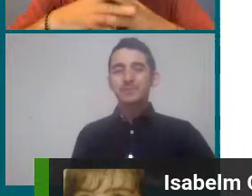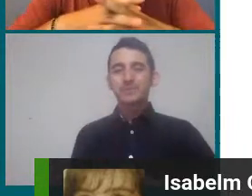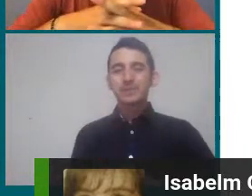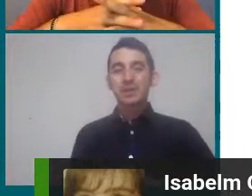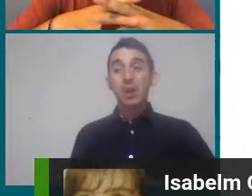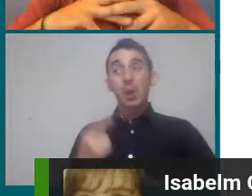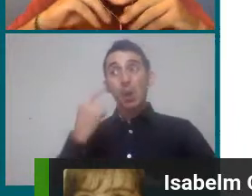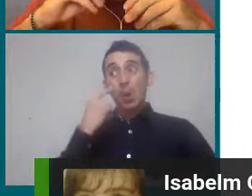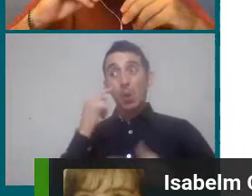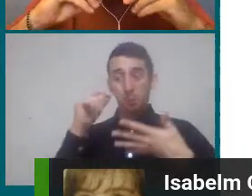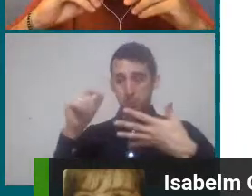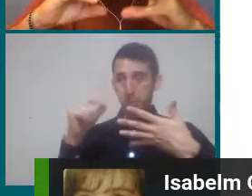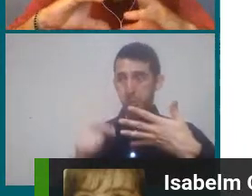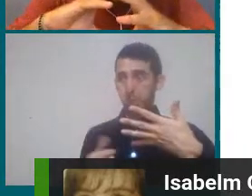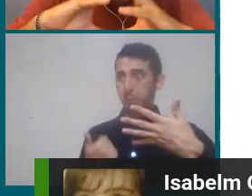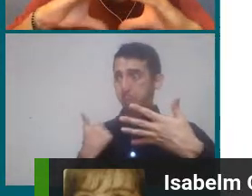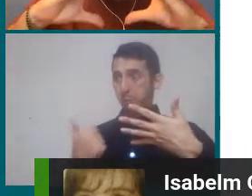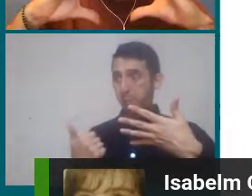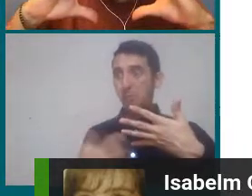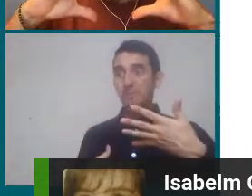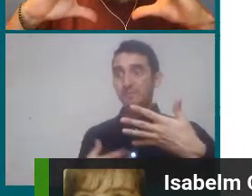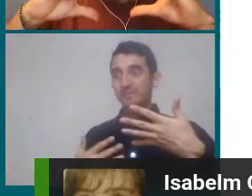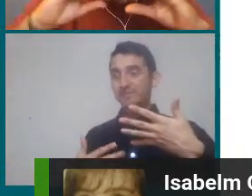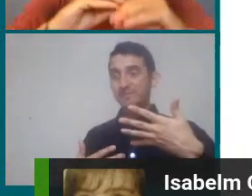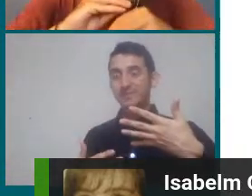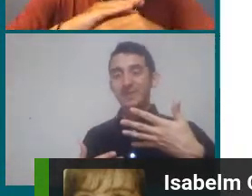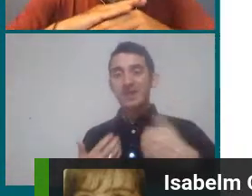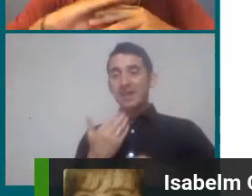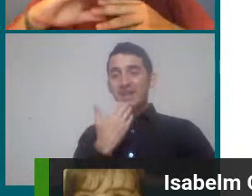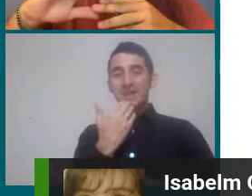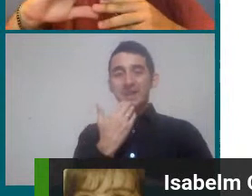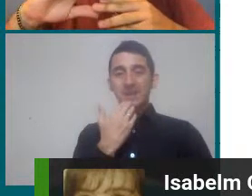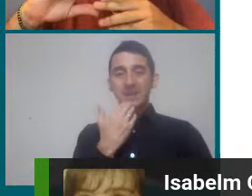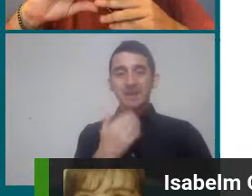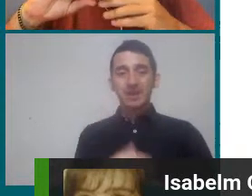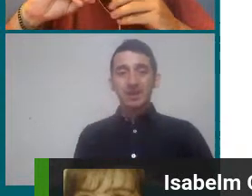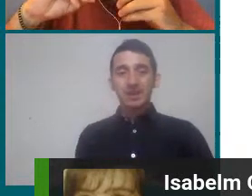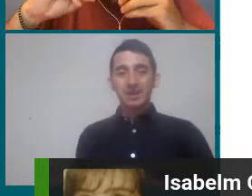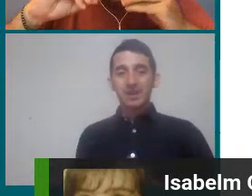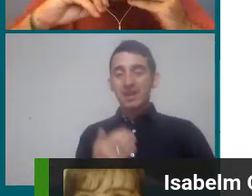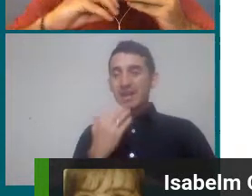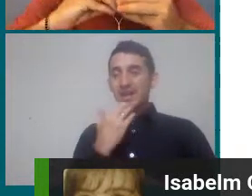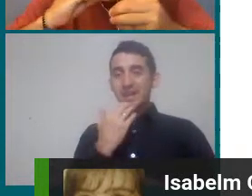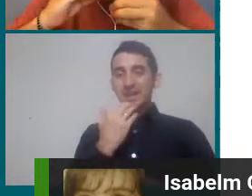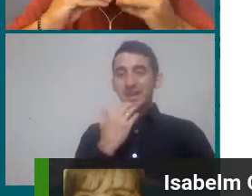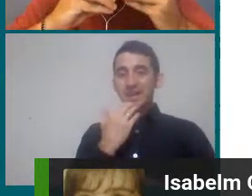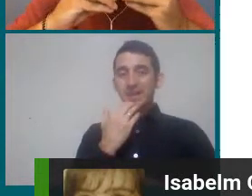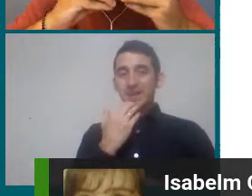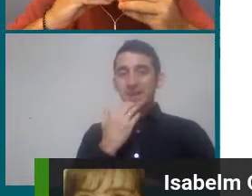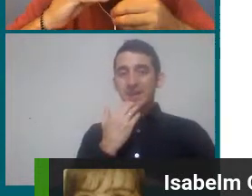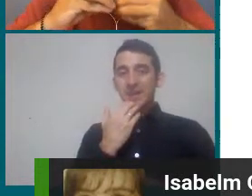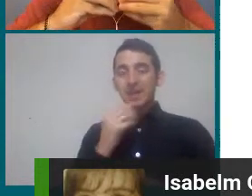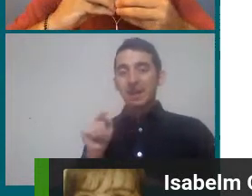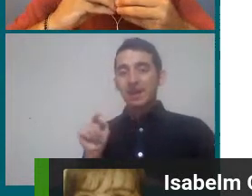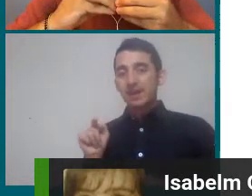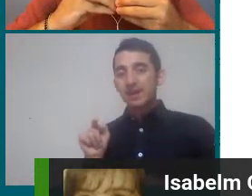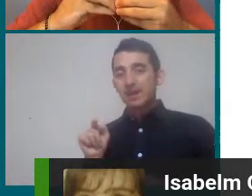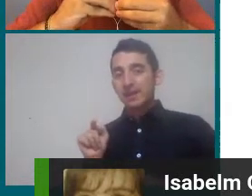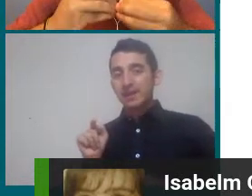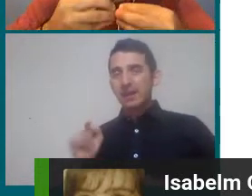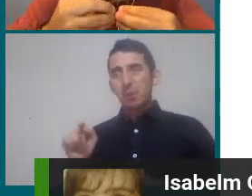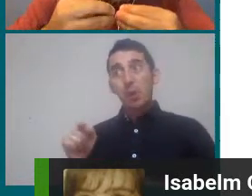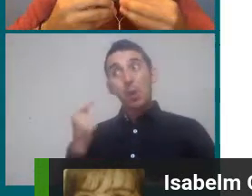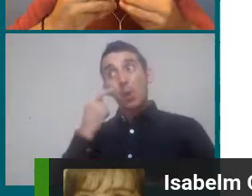son a destacar, le vamos a dar una capa del embutido o del interior del sándwich, que serían todos aquellos aspectos a